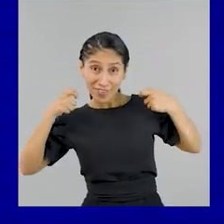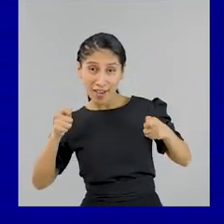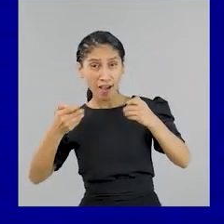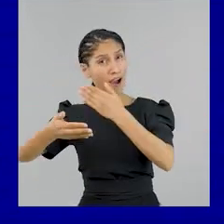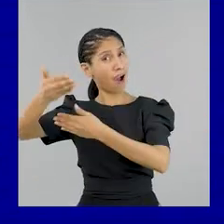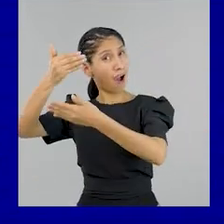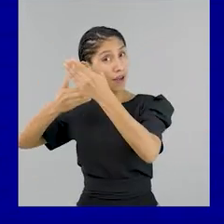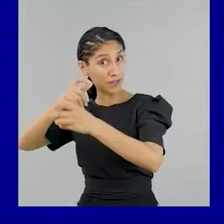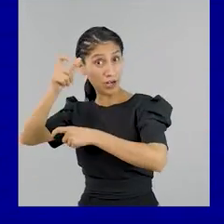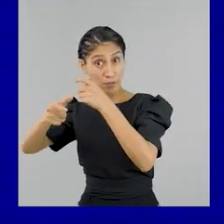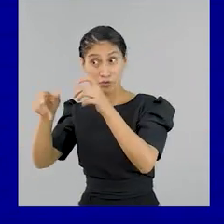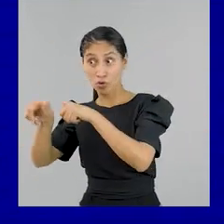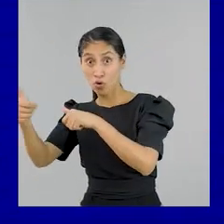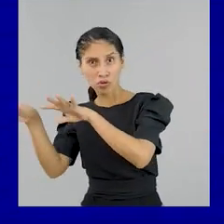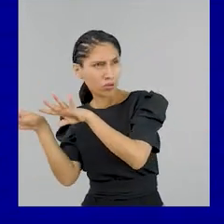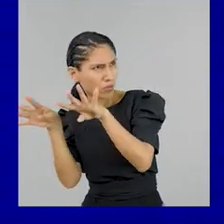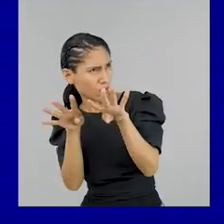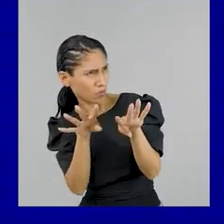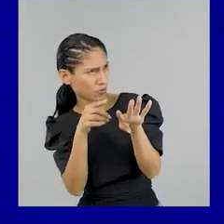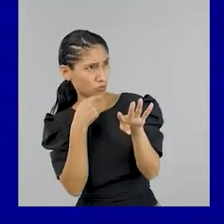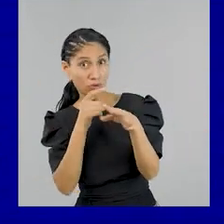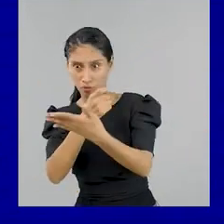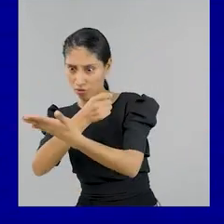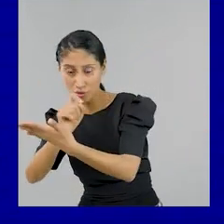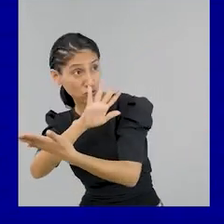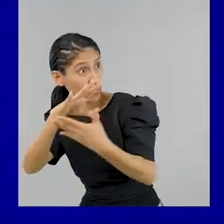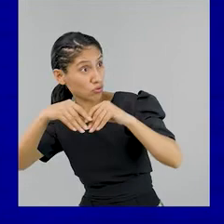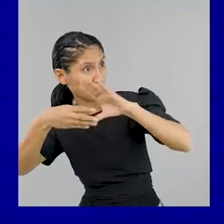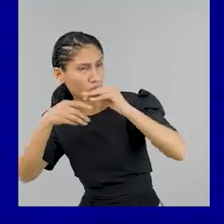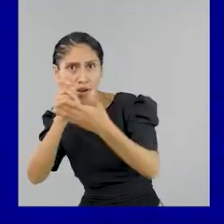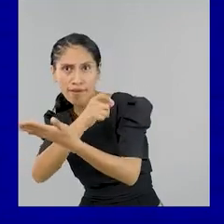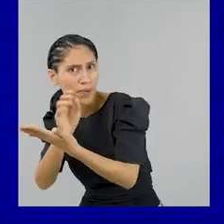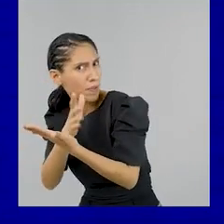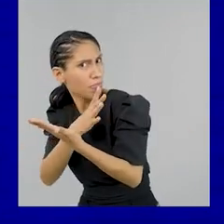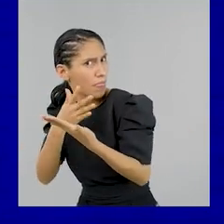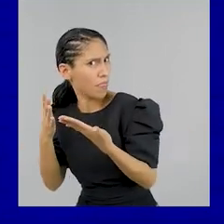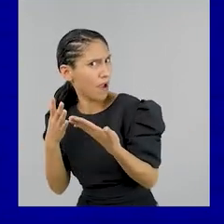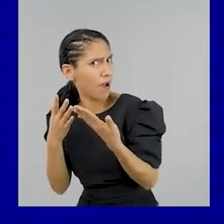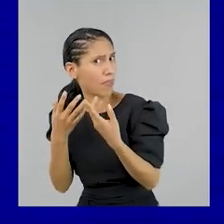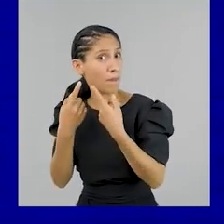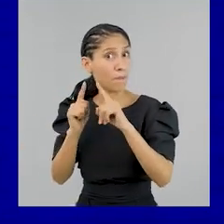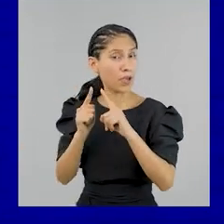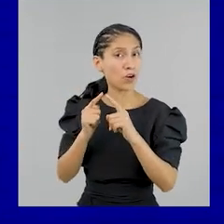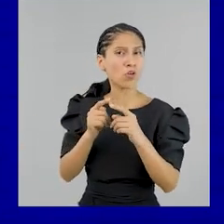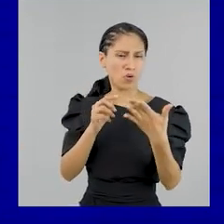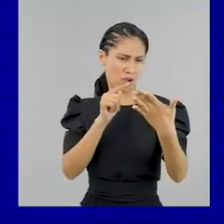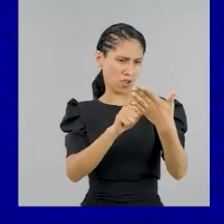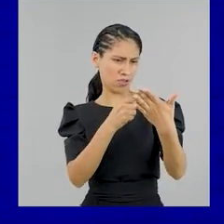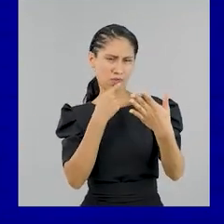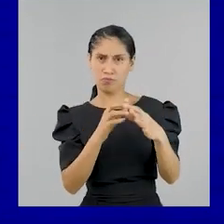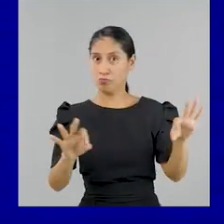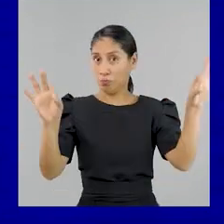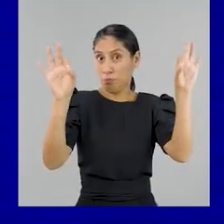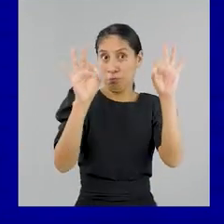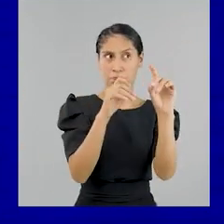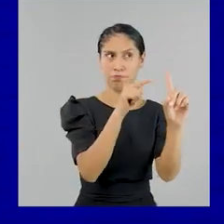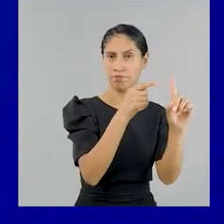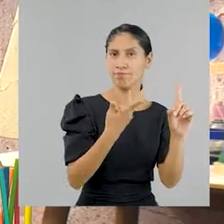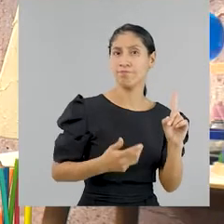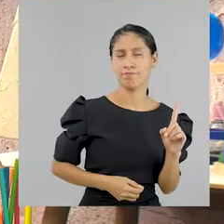atrevían a escribir de manera explícita sobre Micaela Bastidas como participante activa e importante de la